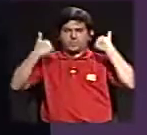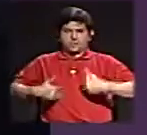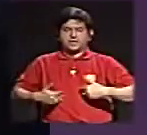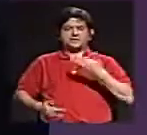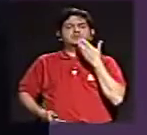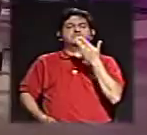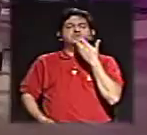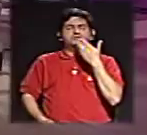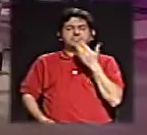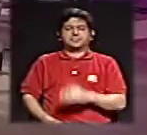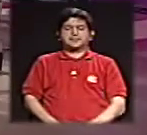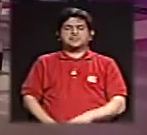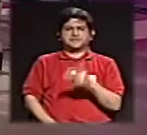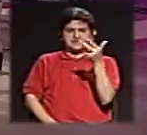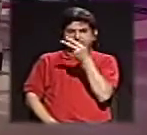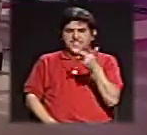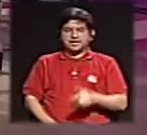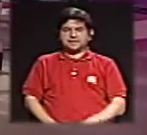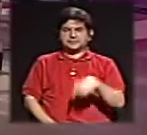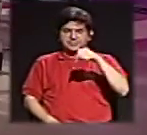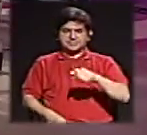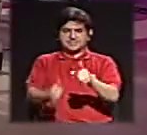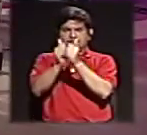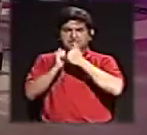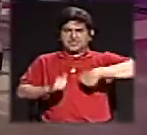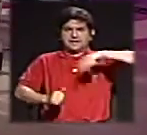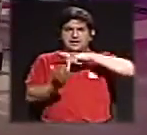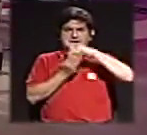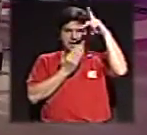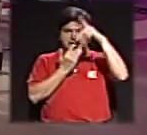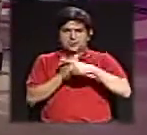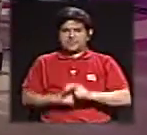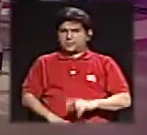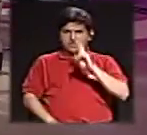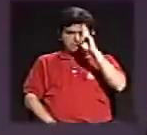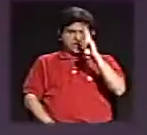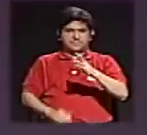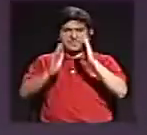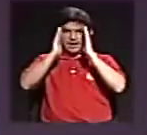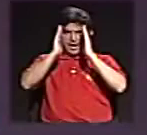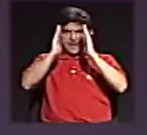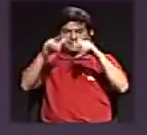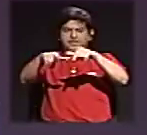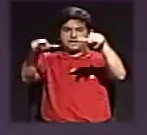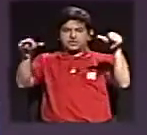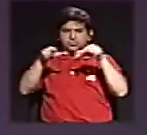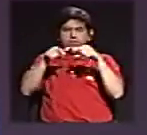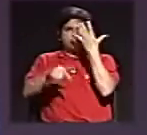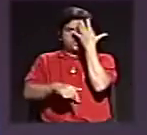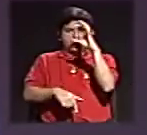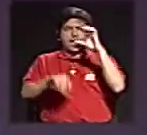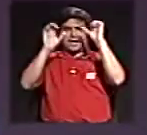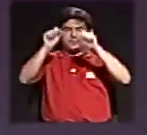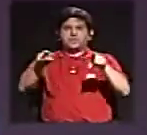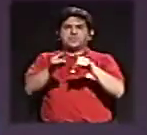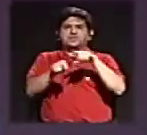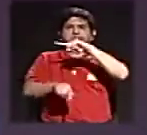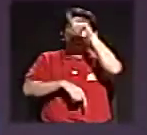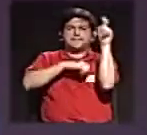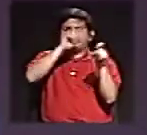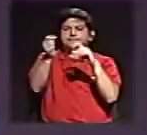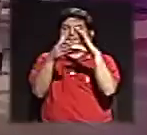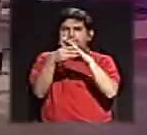tres por acompañarnos en Irreverencias. Recuerde que estamos en vivo, síganos en nuestra página de Facebook y puede hacer